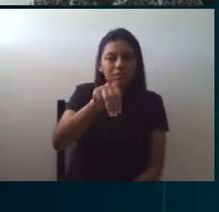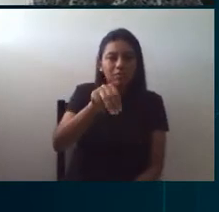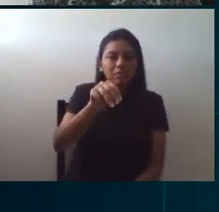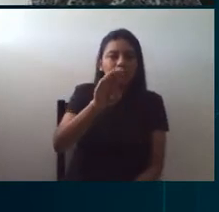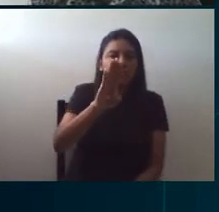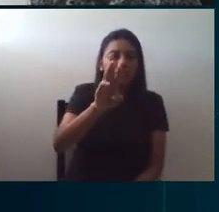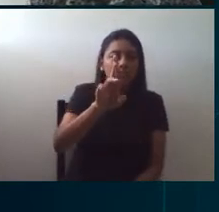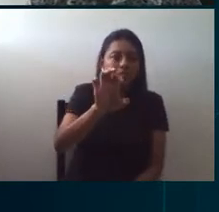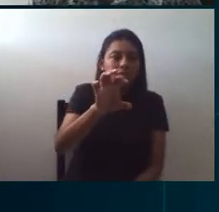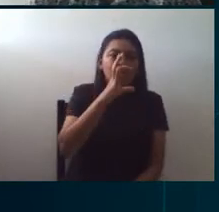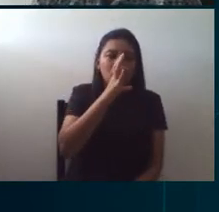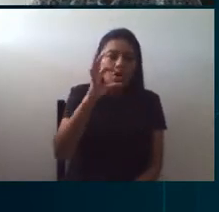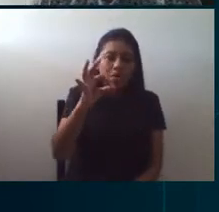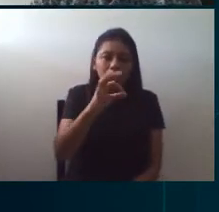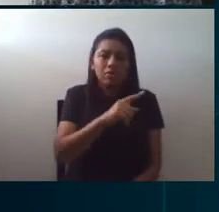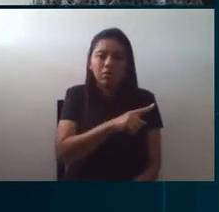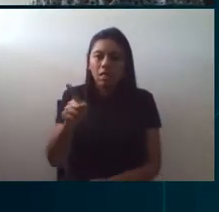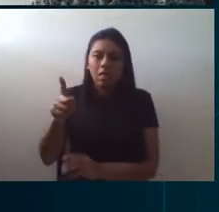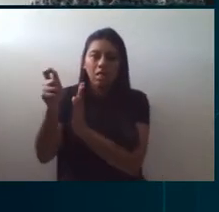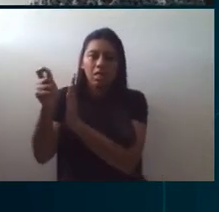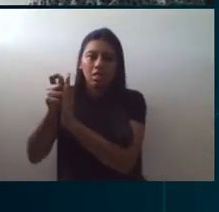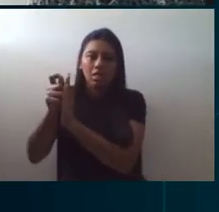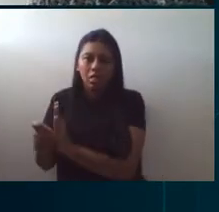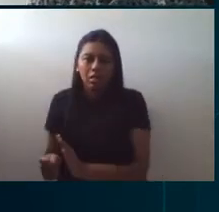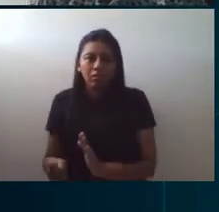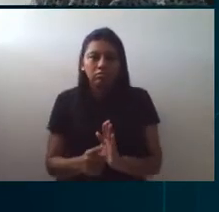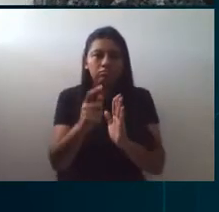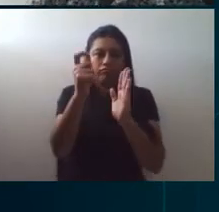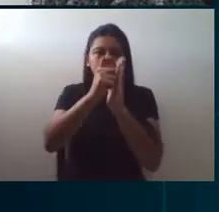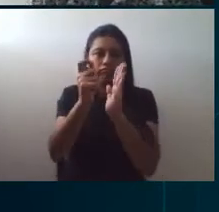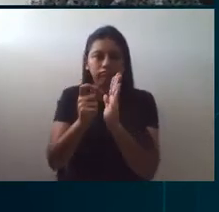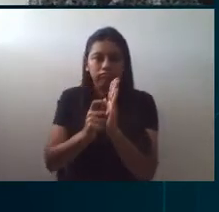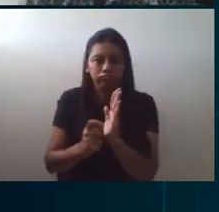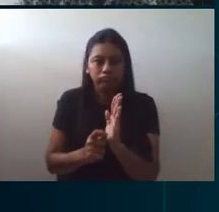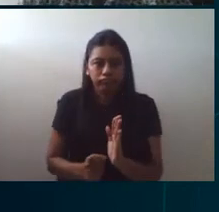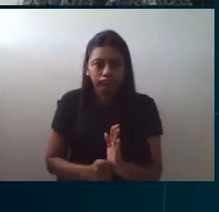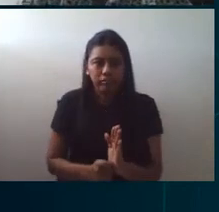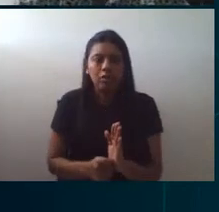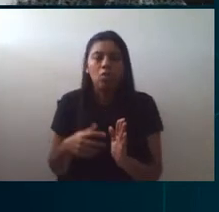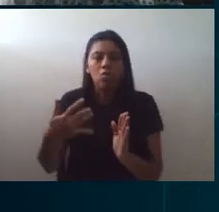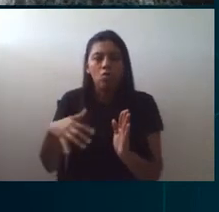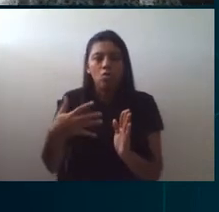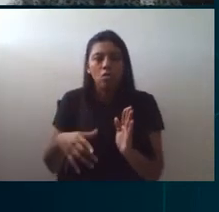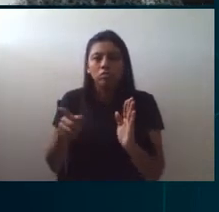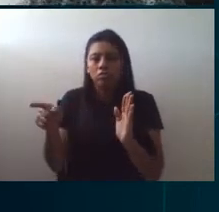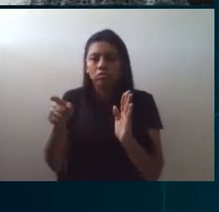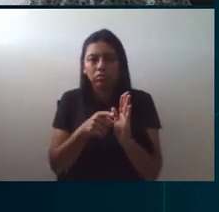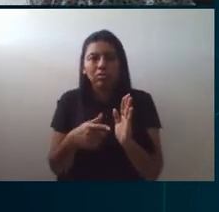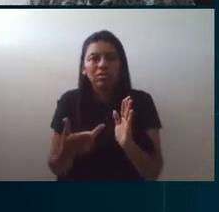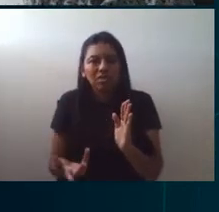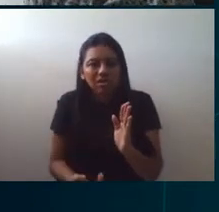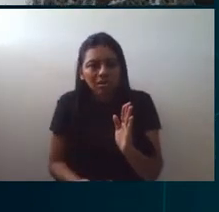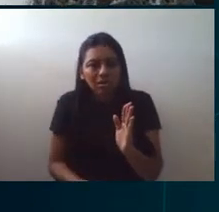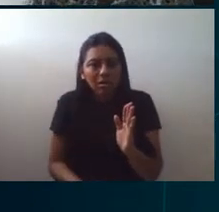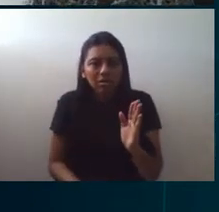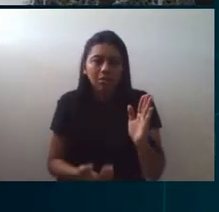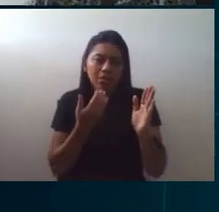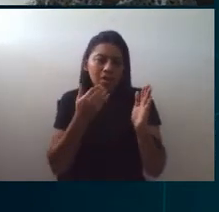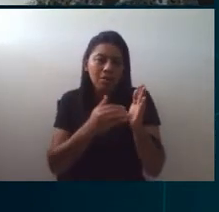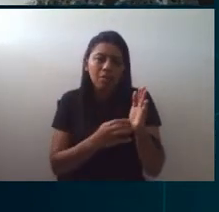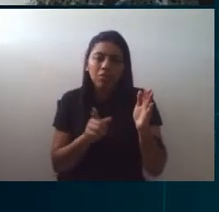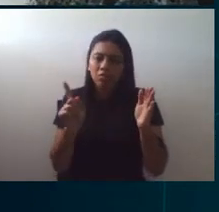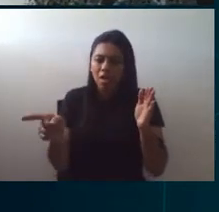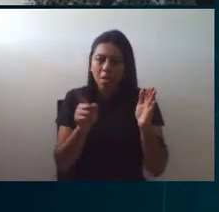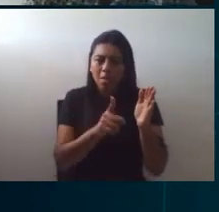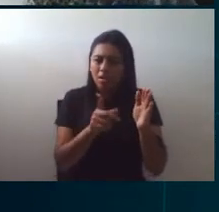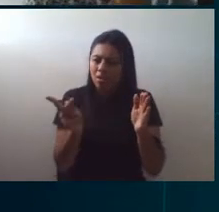dos vectores, ¿listo? Y le resto el vector reina, el vector resultante será la palabra mujer. Entonces, digamos, como esa